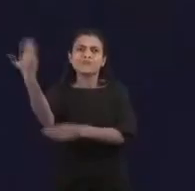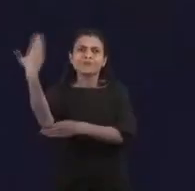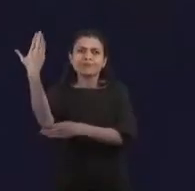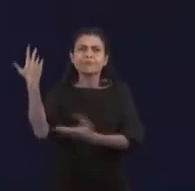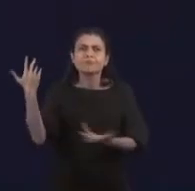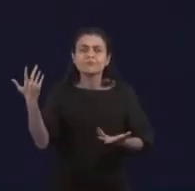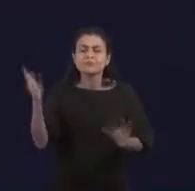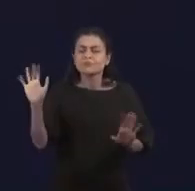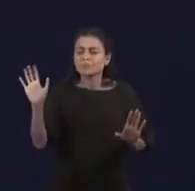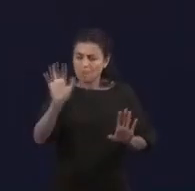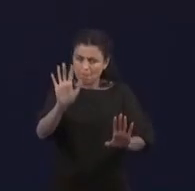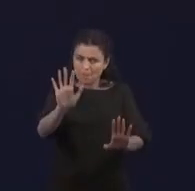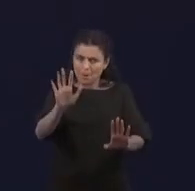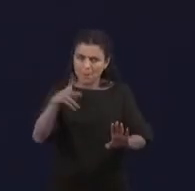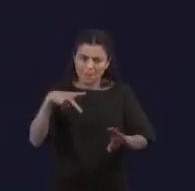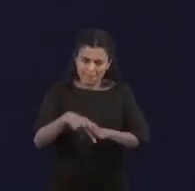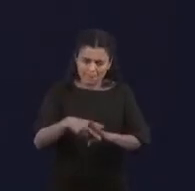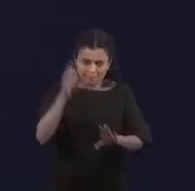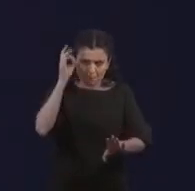Perdóname.